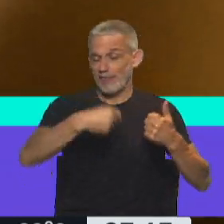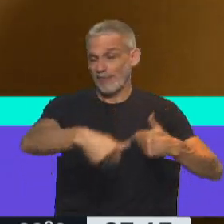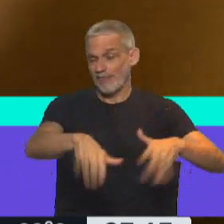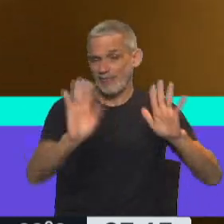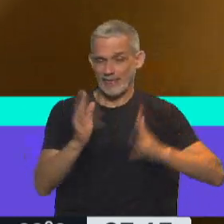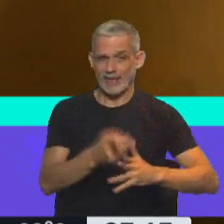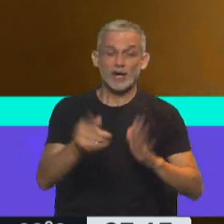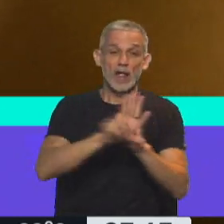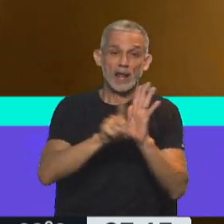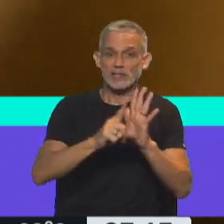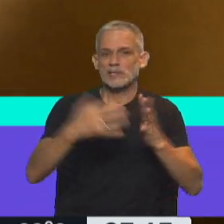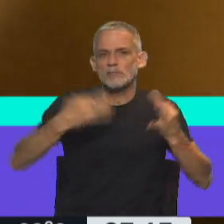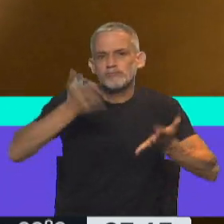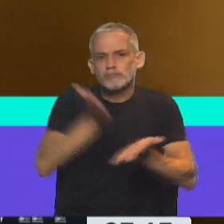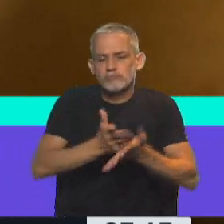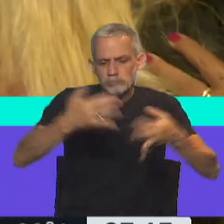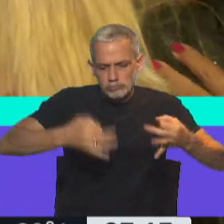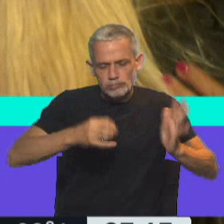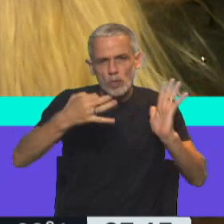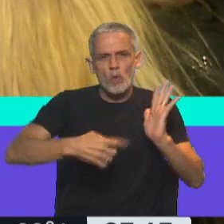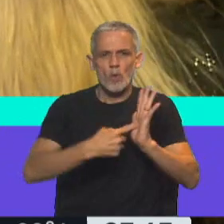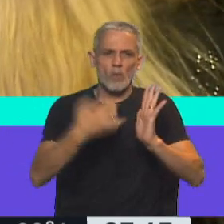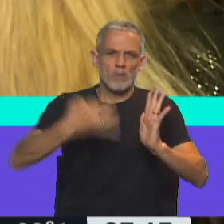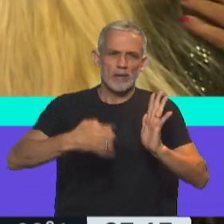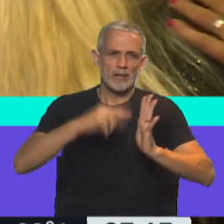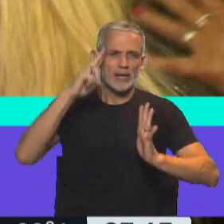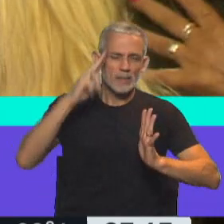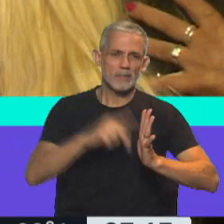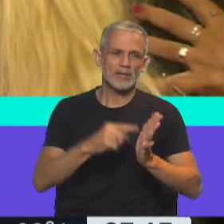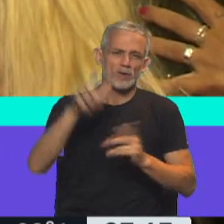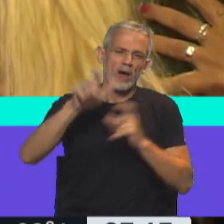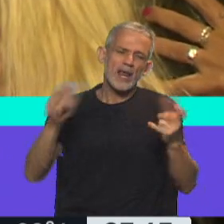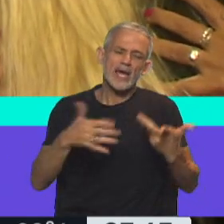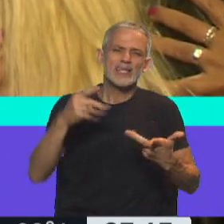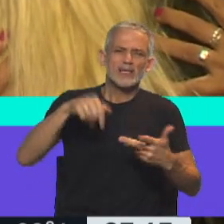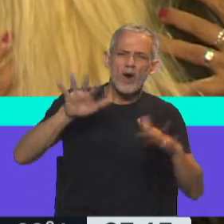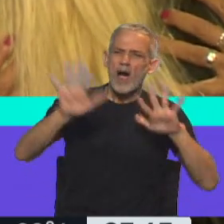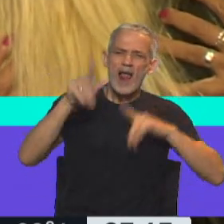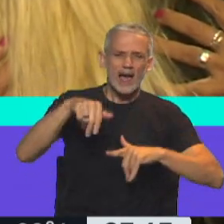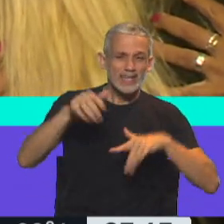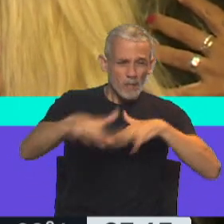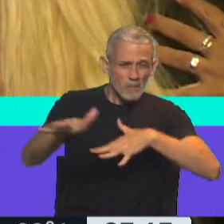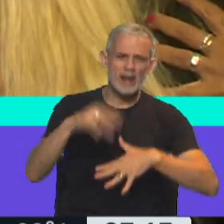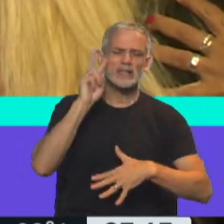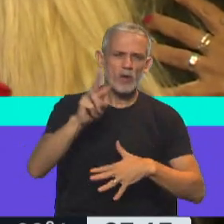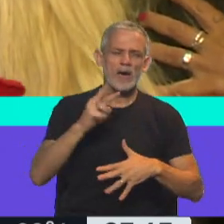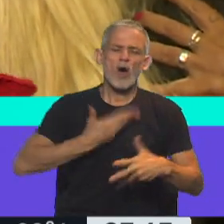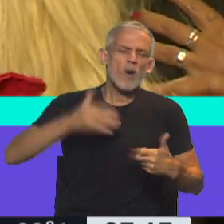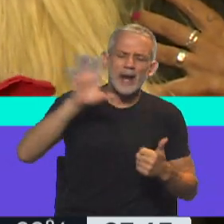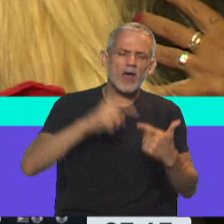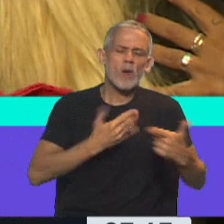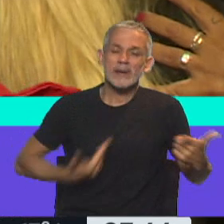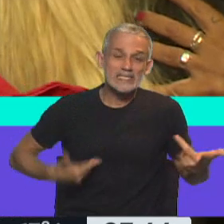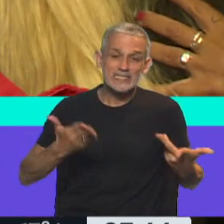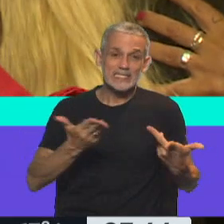y que las leyes se ajusten de verdad. Que ojalá esto le llegue a gente, no sé, a gobernadores, a presidentes, a lo que sea que le tengan que